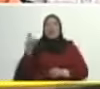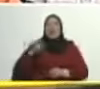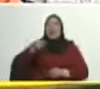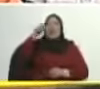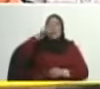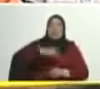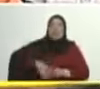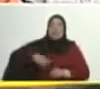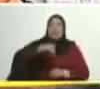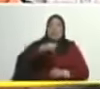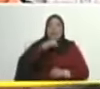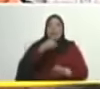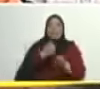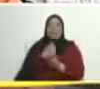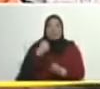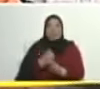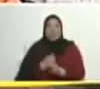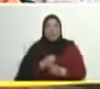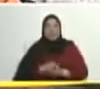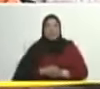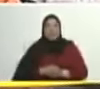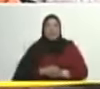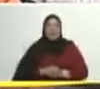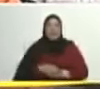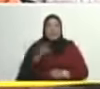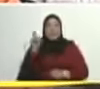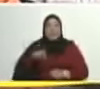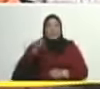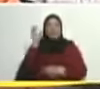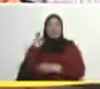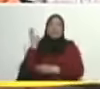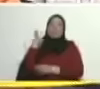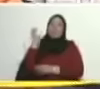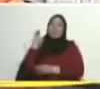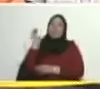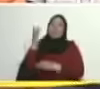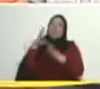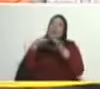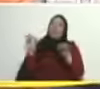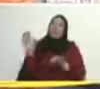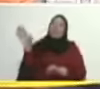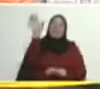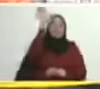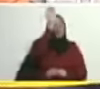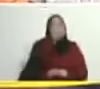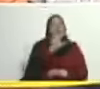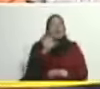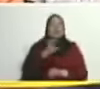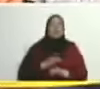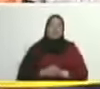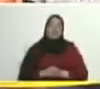innecesarias y queremos que estas sanciones sean eliminadas en todos los países.